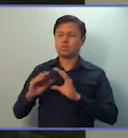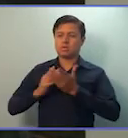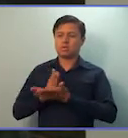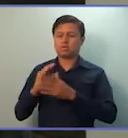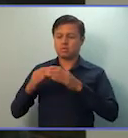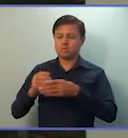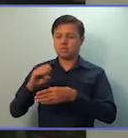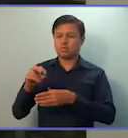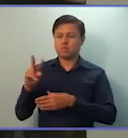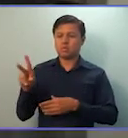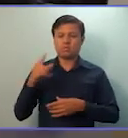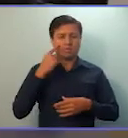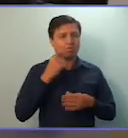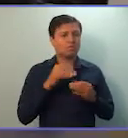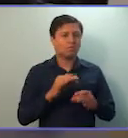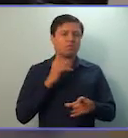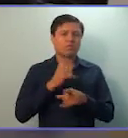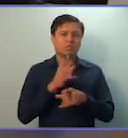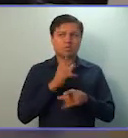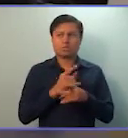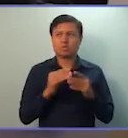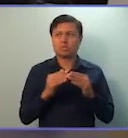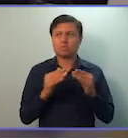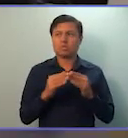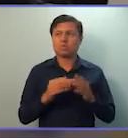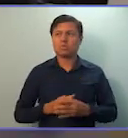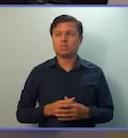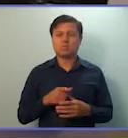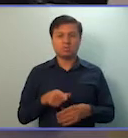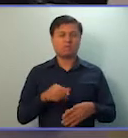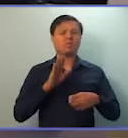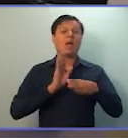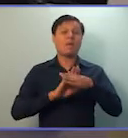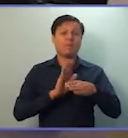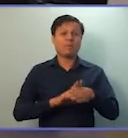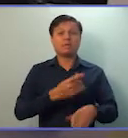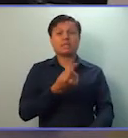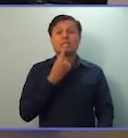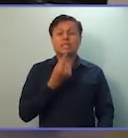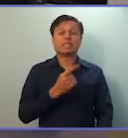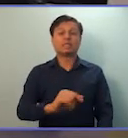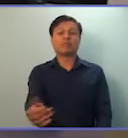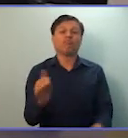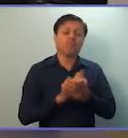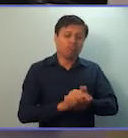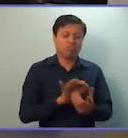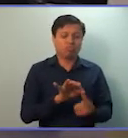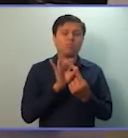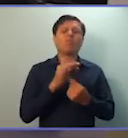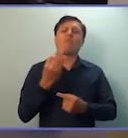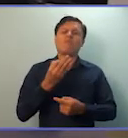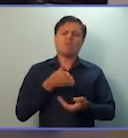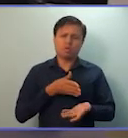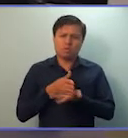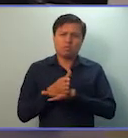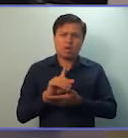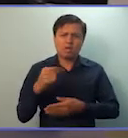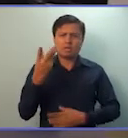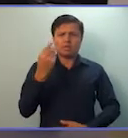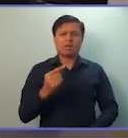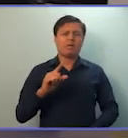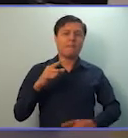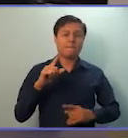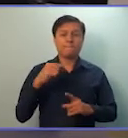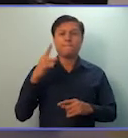electorales temporales lo correcto ese también es y es un llamado para que las personas que han salido sorteadas se acerquen a partir de mañana y